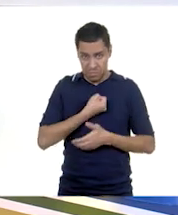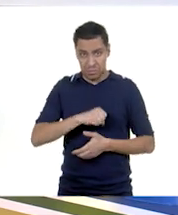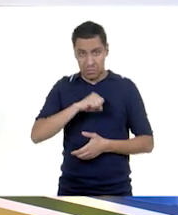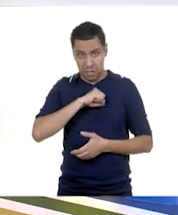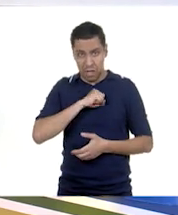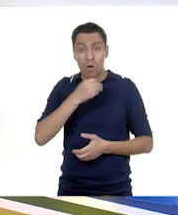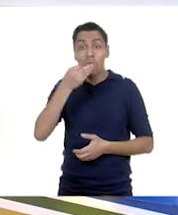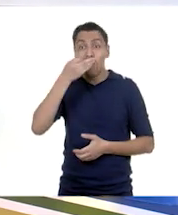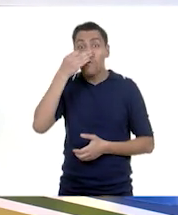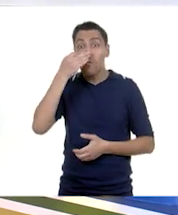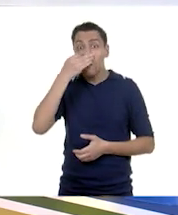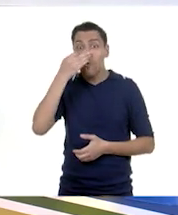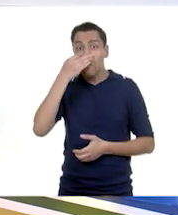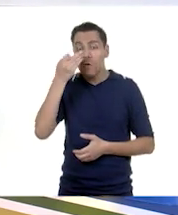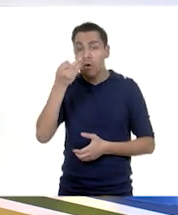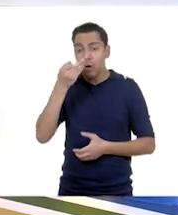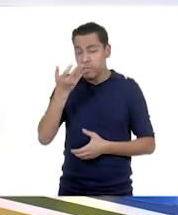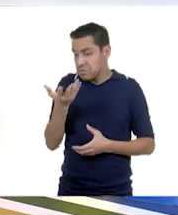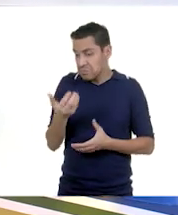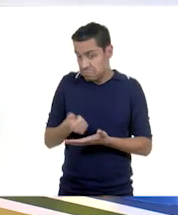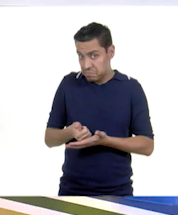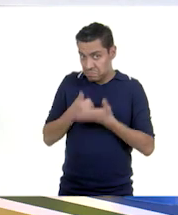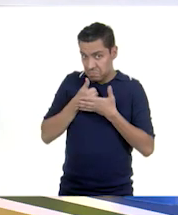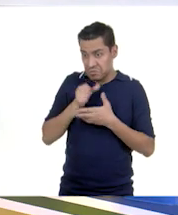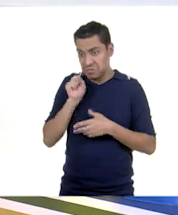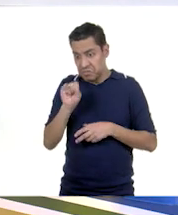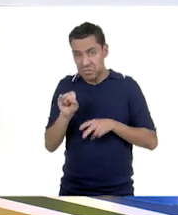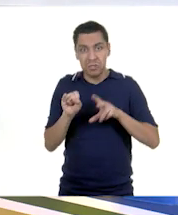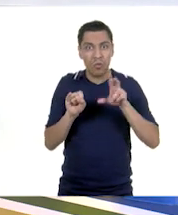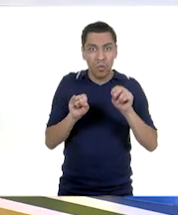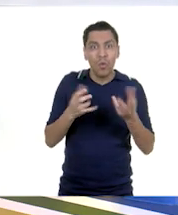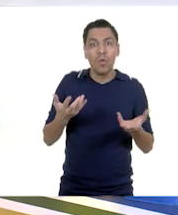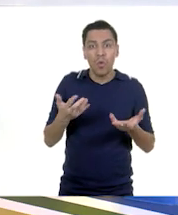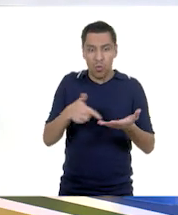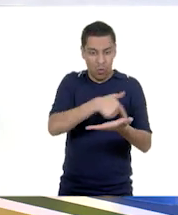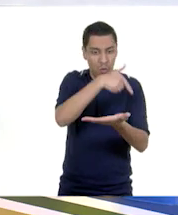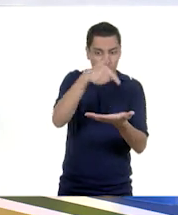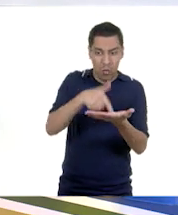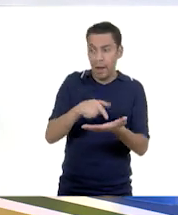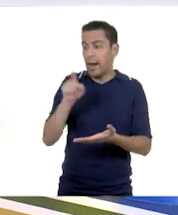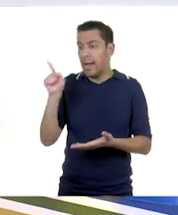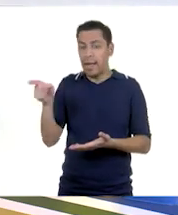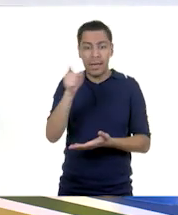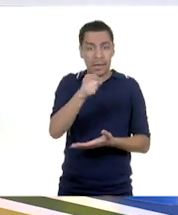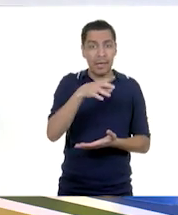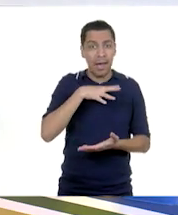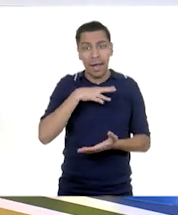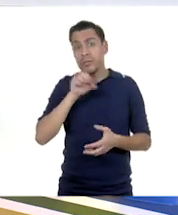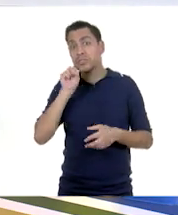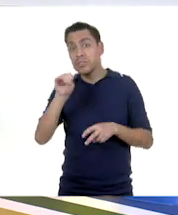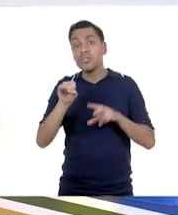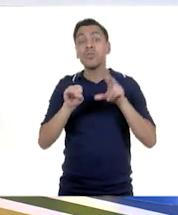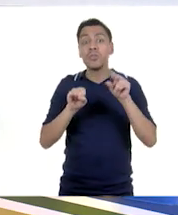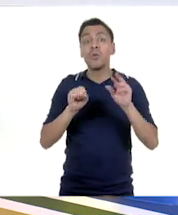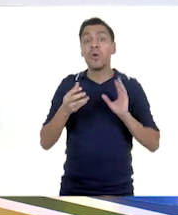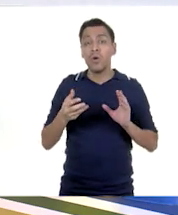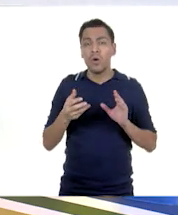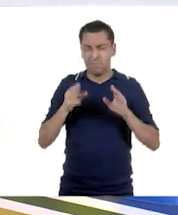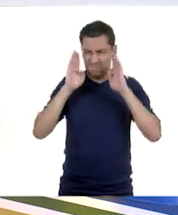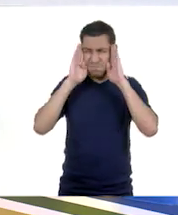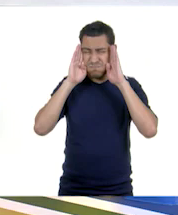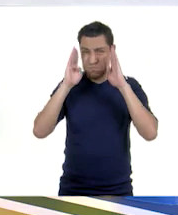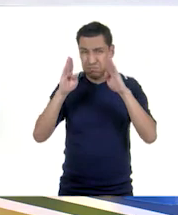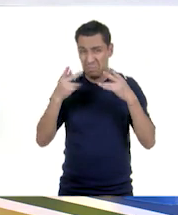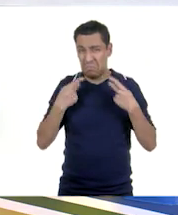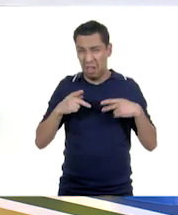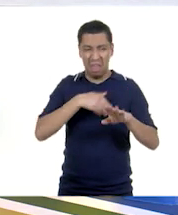se pueden dar en otros lugares. En fin, la humanidad creo que también ha hecho cosas buenas. No nos concentremos solamente